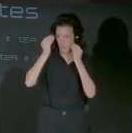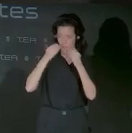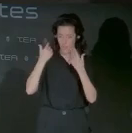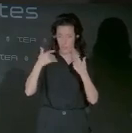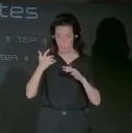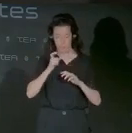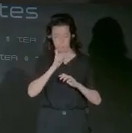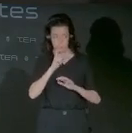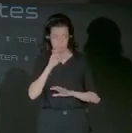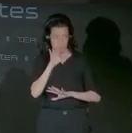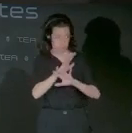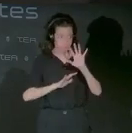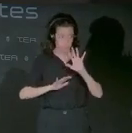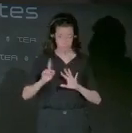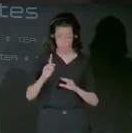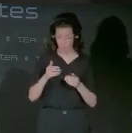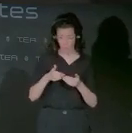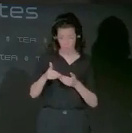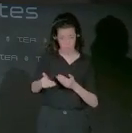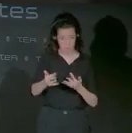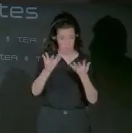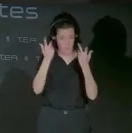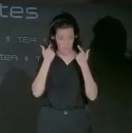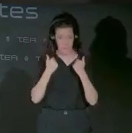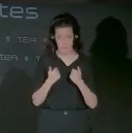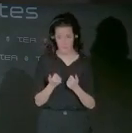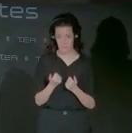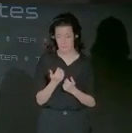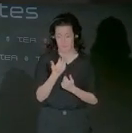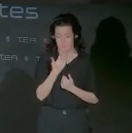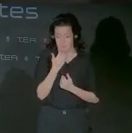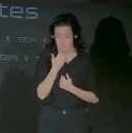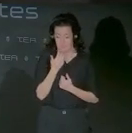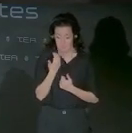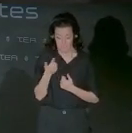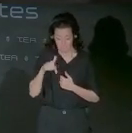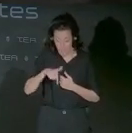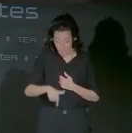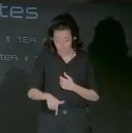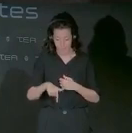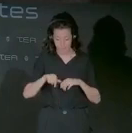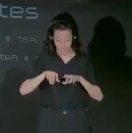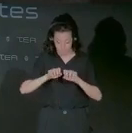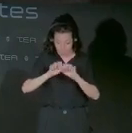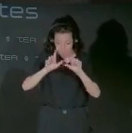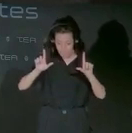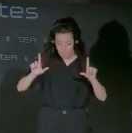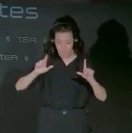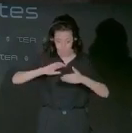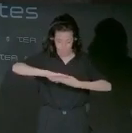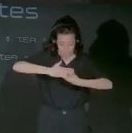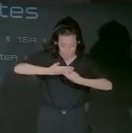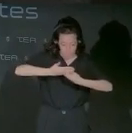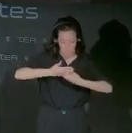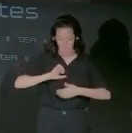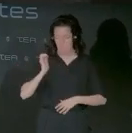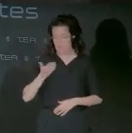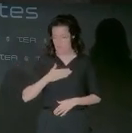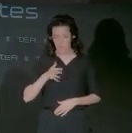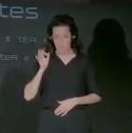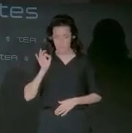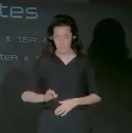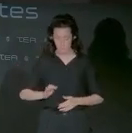como, bueno, es que hoy estamos delante de una pantalla y mañana ya vamos a llevar todos unas gafas súper futuristas o